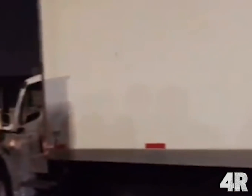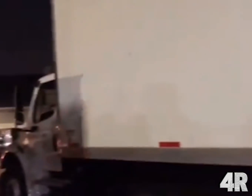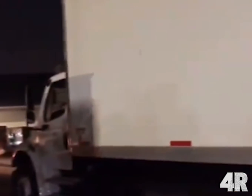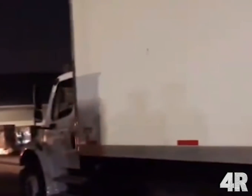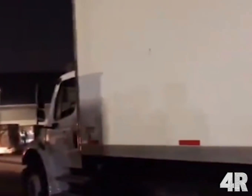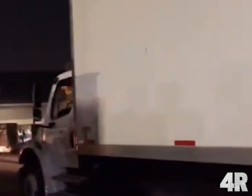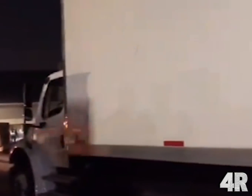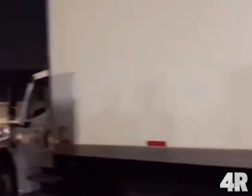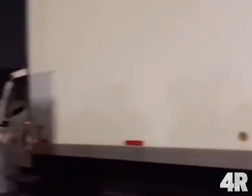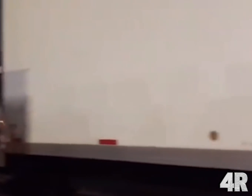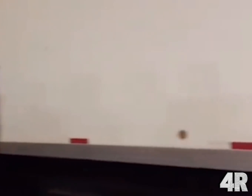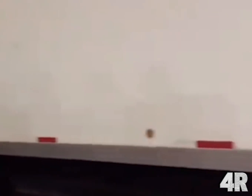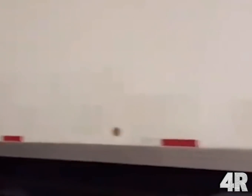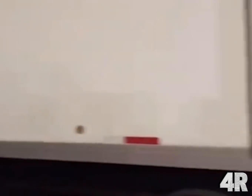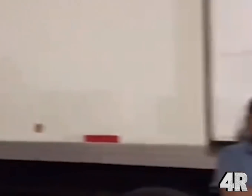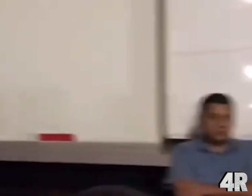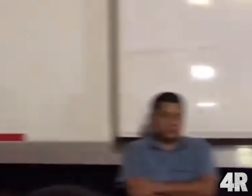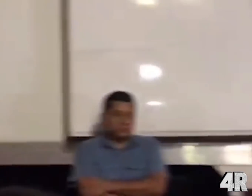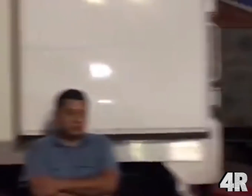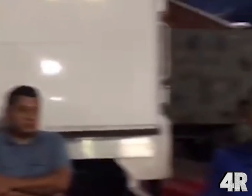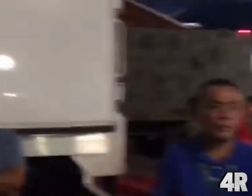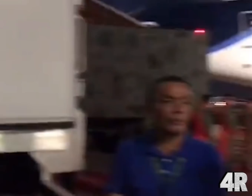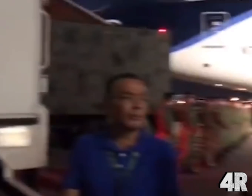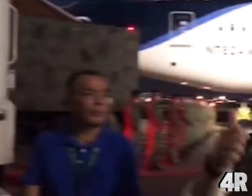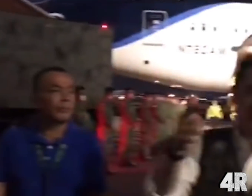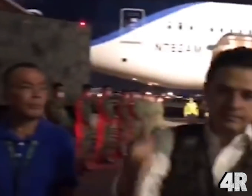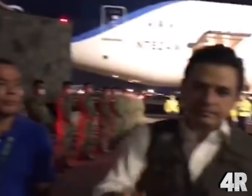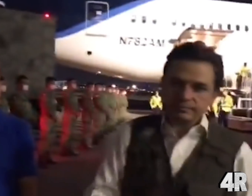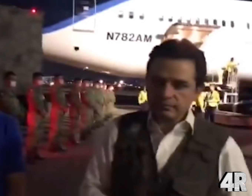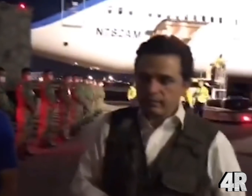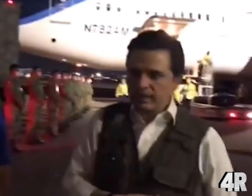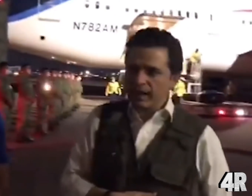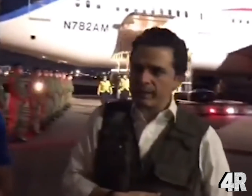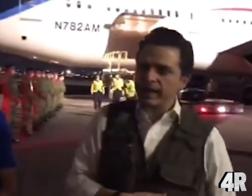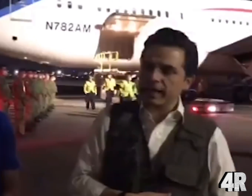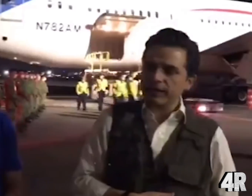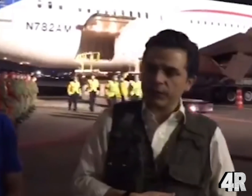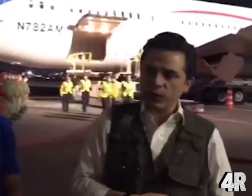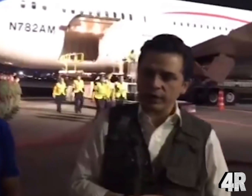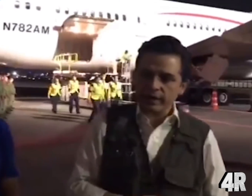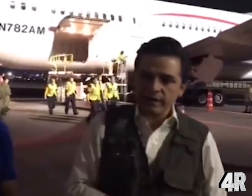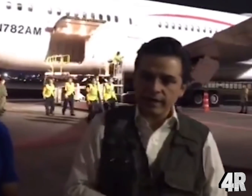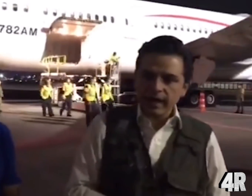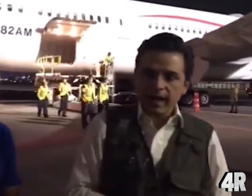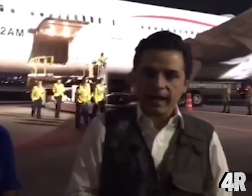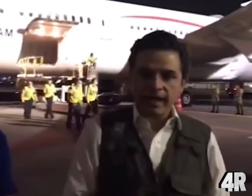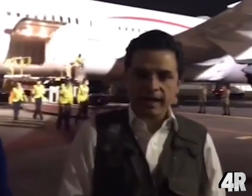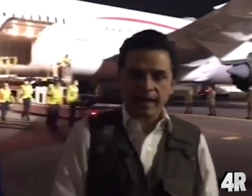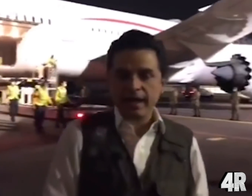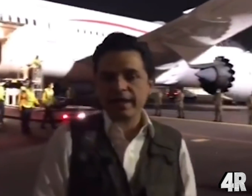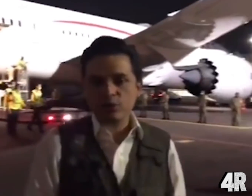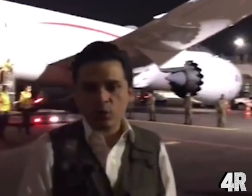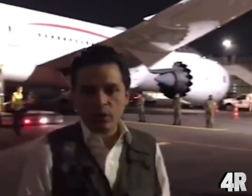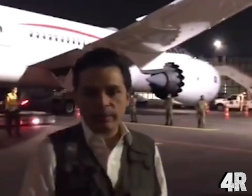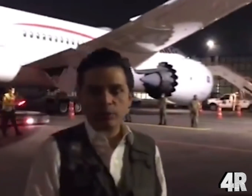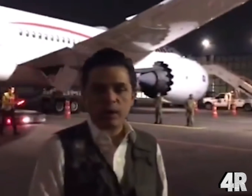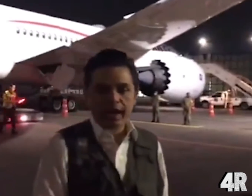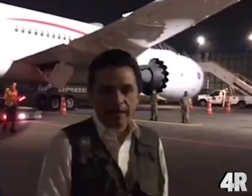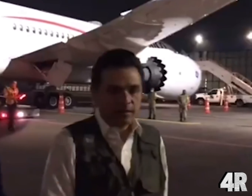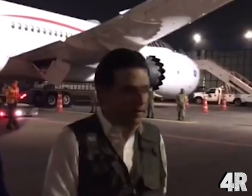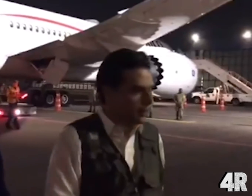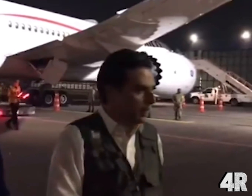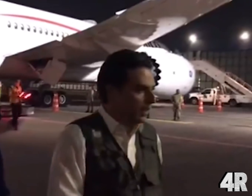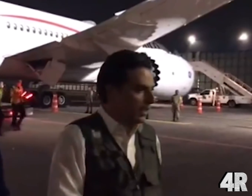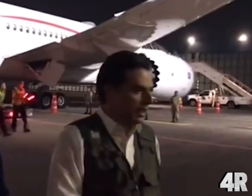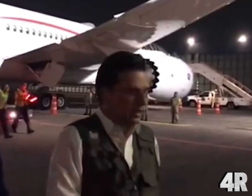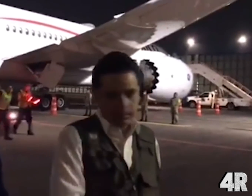elementos que salen a diferentes delegaciones, a Puebla, a Baja California, a Jalisco, a